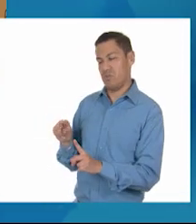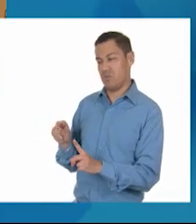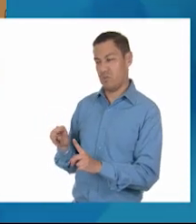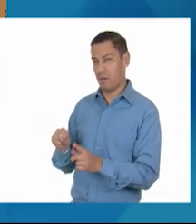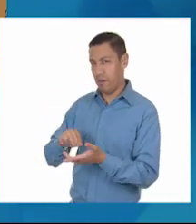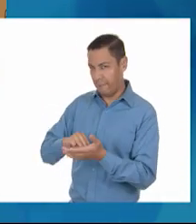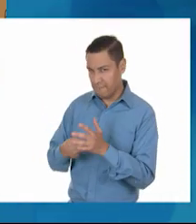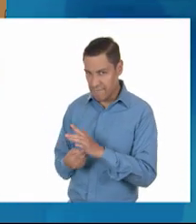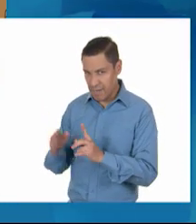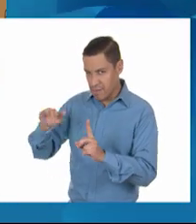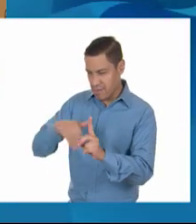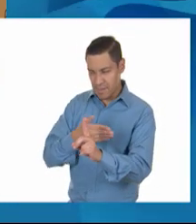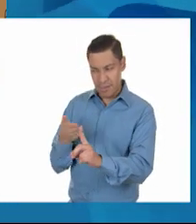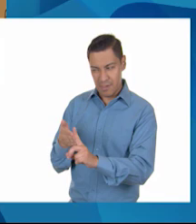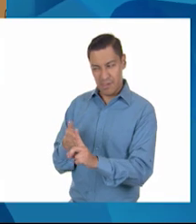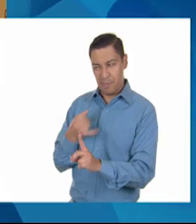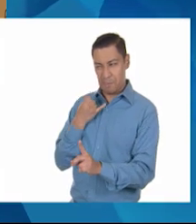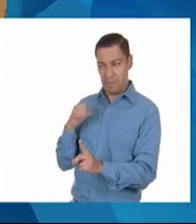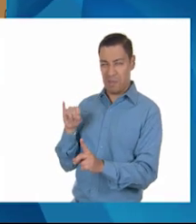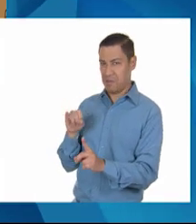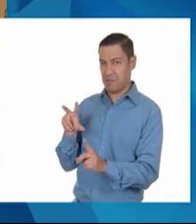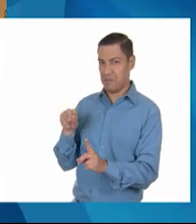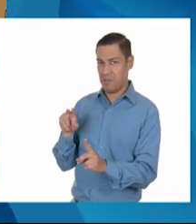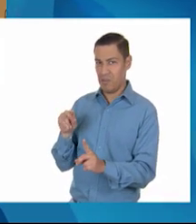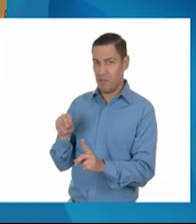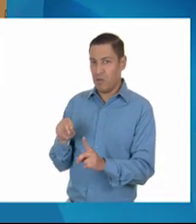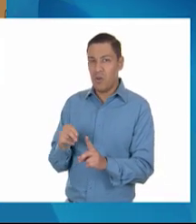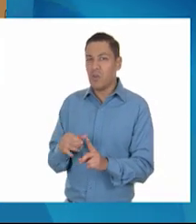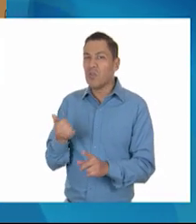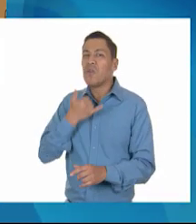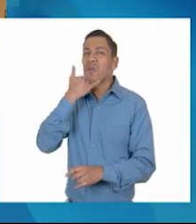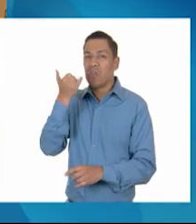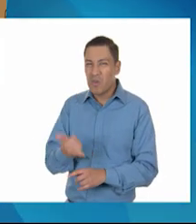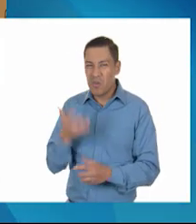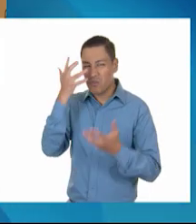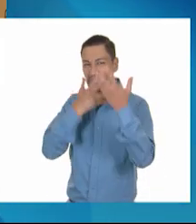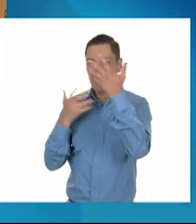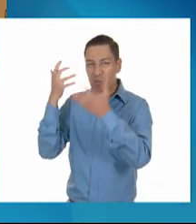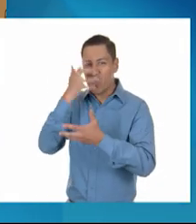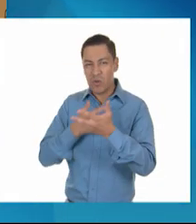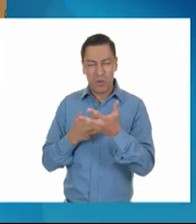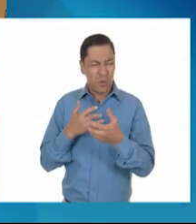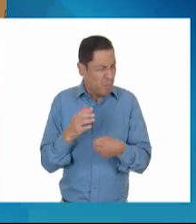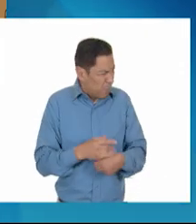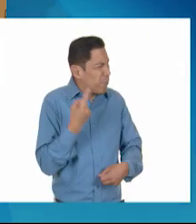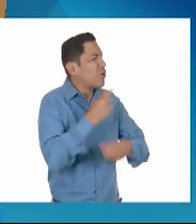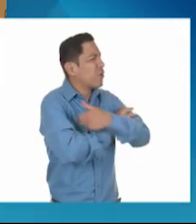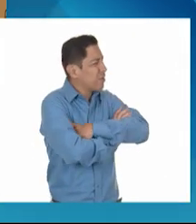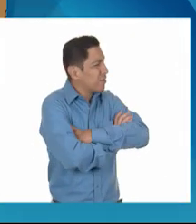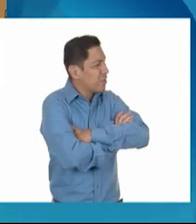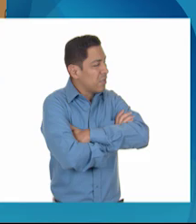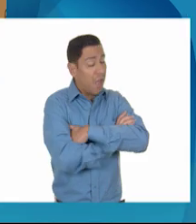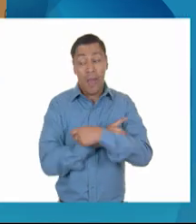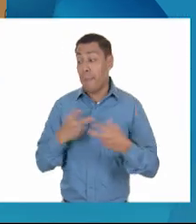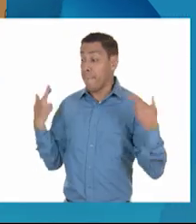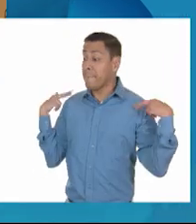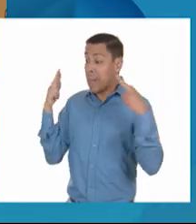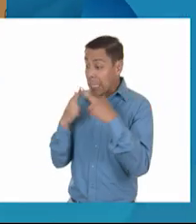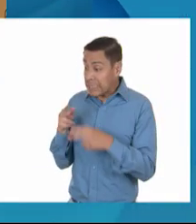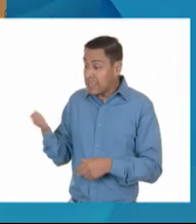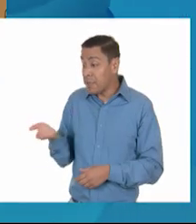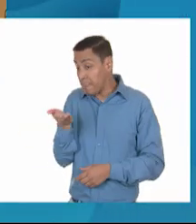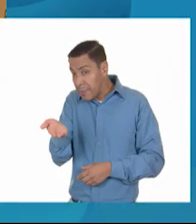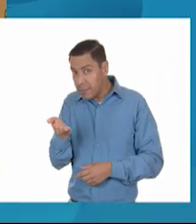que mis polainas. Estás confundiendo los términos, chamaco. ¿Por qué, don Leopoldo? Pues, porque lo que la maestra te está